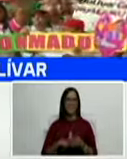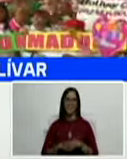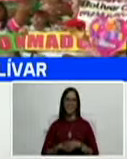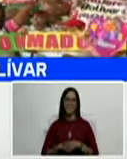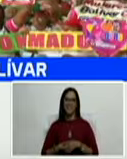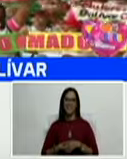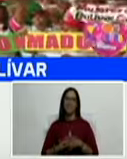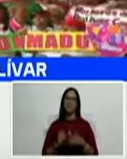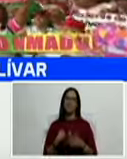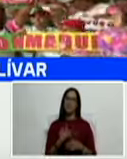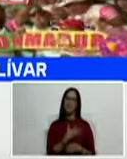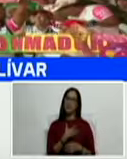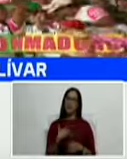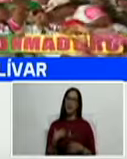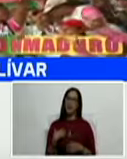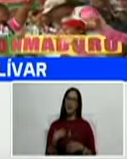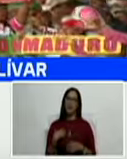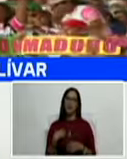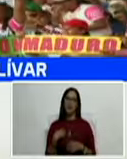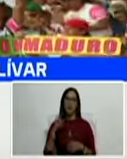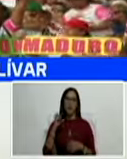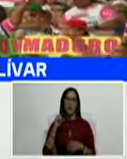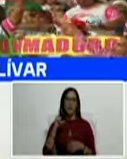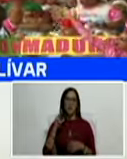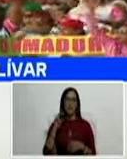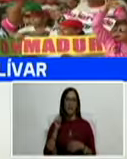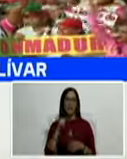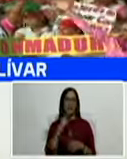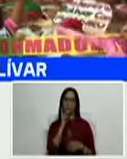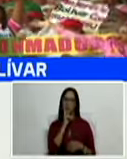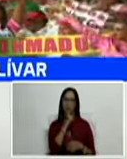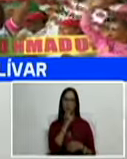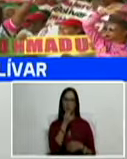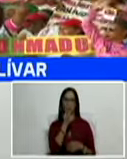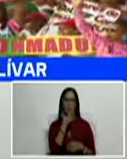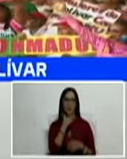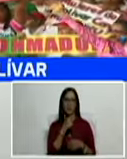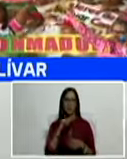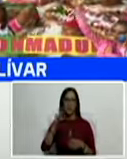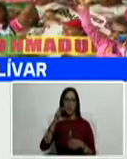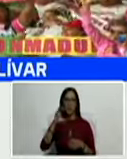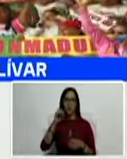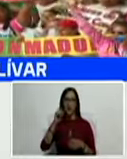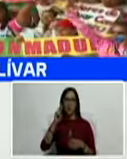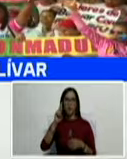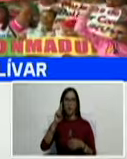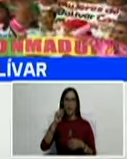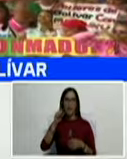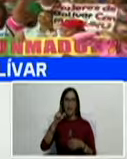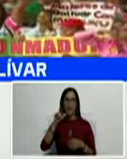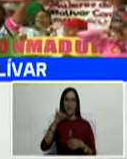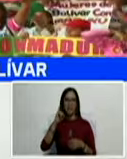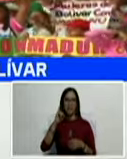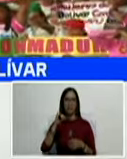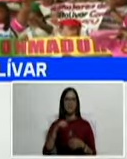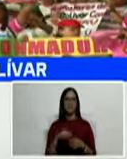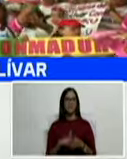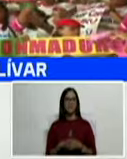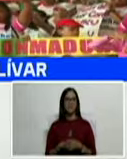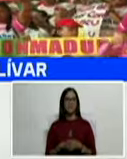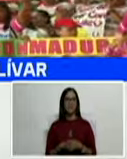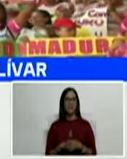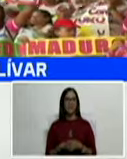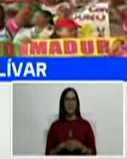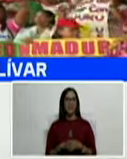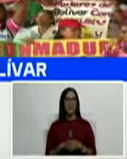Mire, yo quiero Coralit. ¿Quién te puso este nombre tan bonito? Coralit Azucena. Ese me lo puso... Vénganse